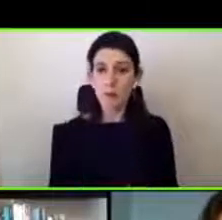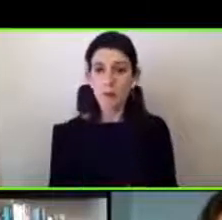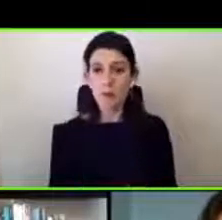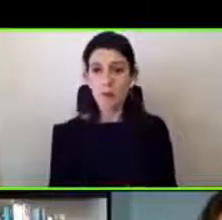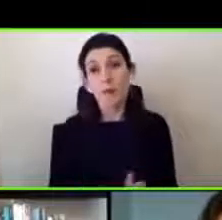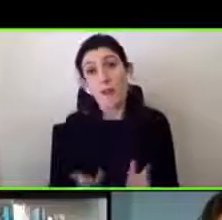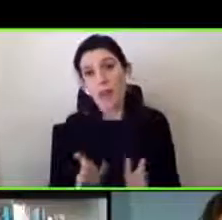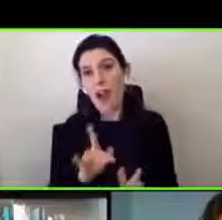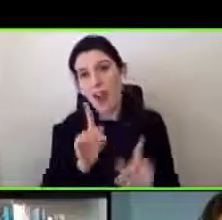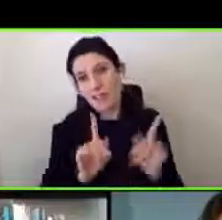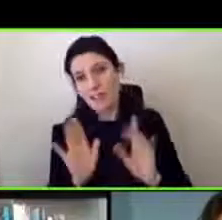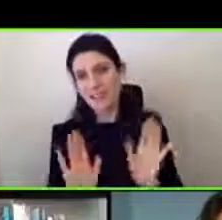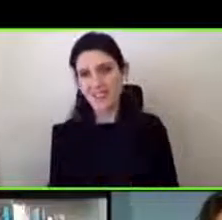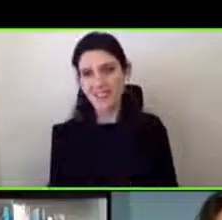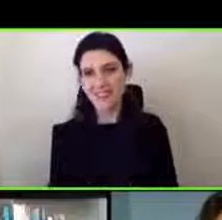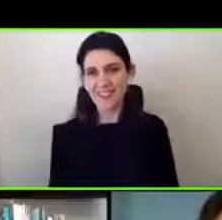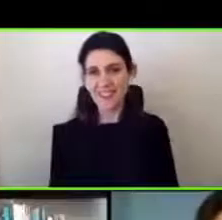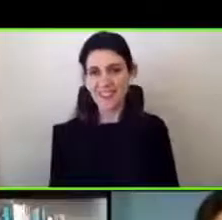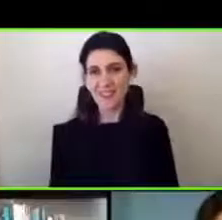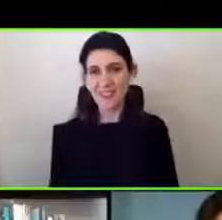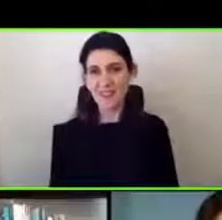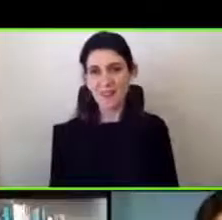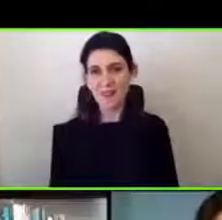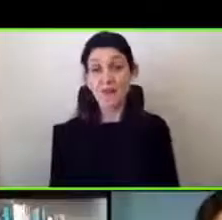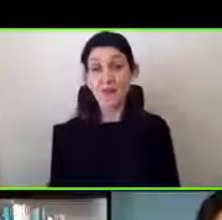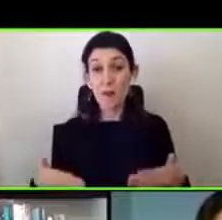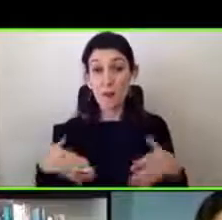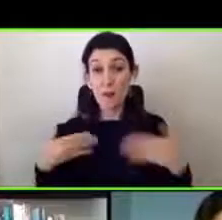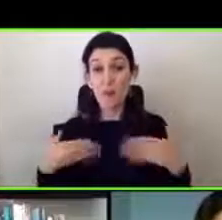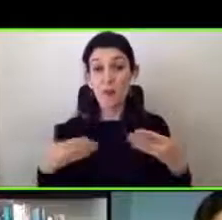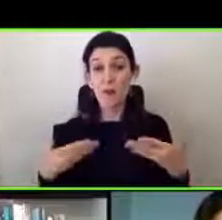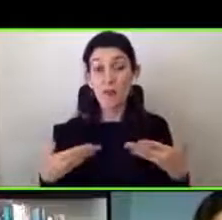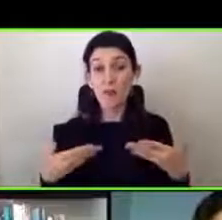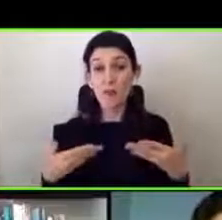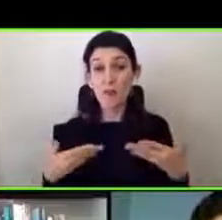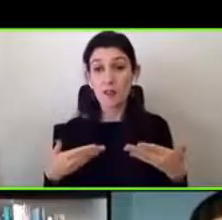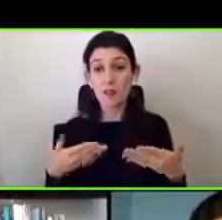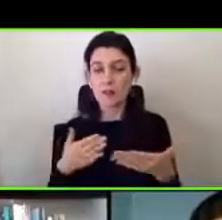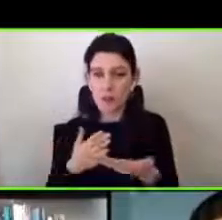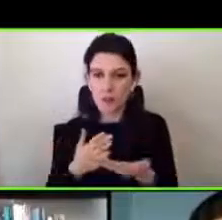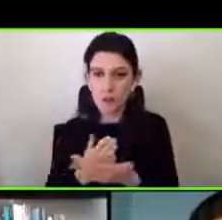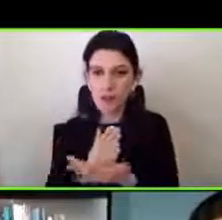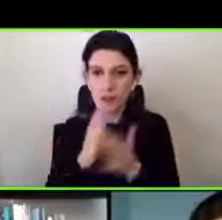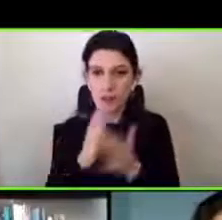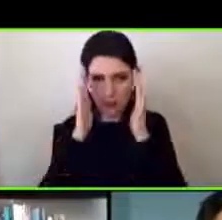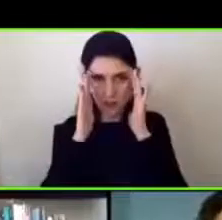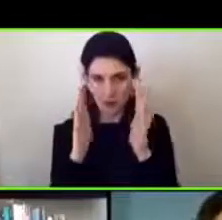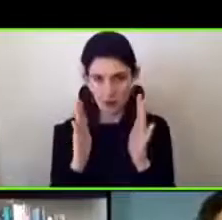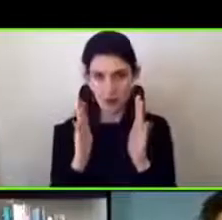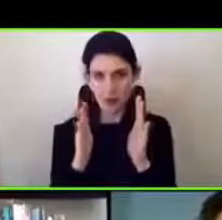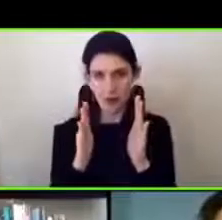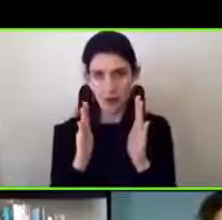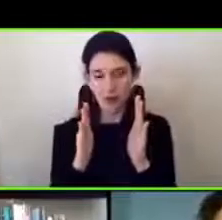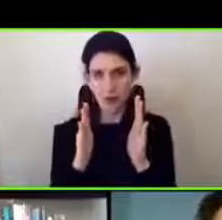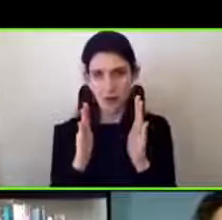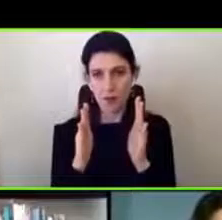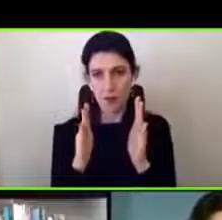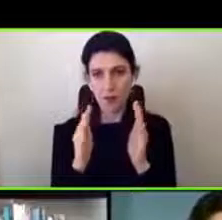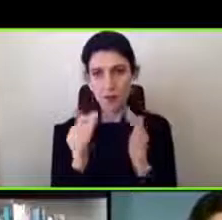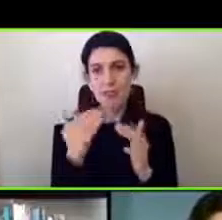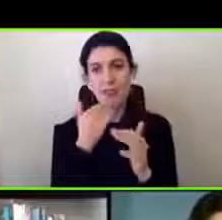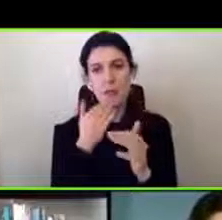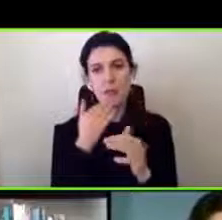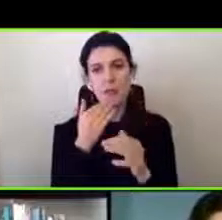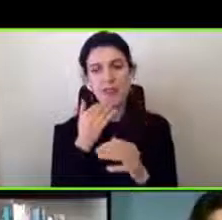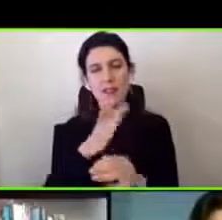parte. La motivación surge, ¿no es cierto?, de la atención, surge también de la